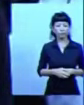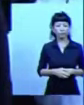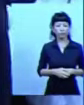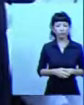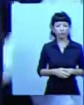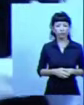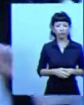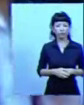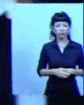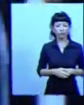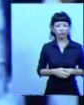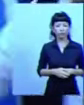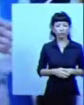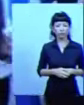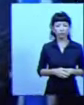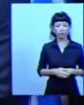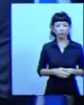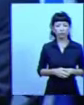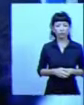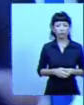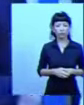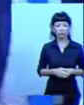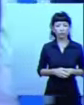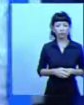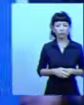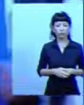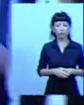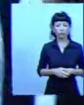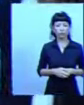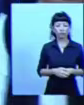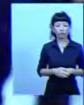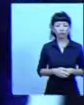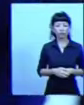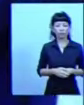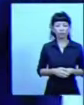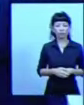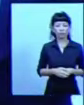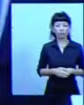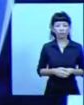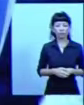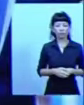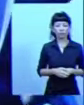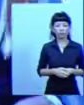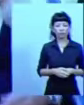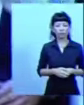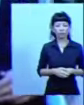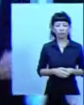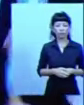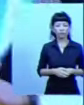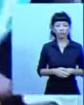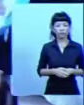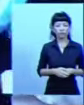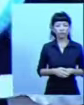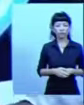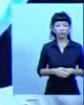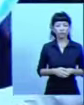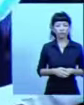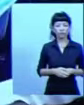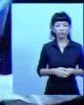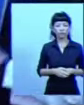Pro que hablaba de los 70 años de peronismo una cosa así Ahora extiende el plazo y dentro del colectivismo